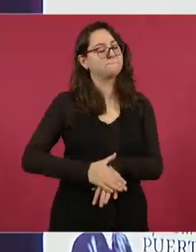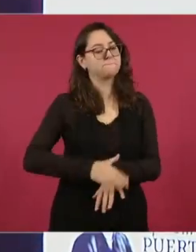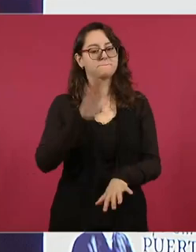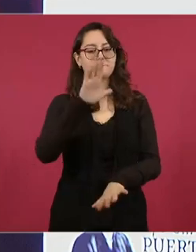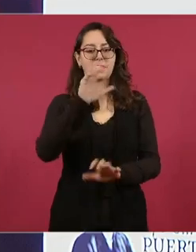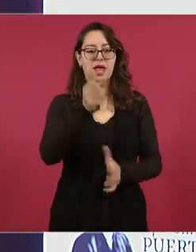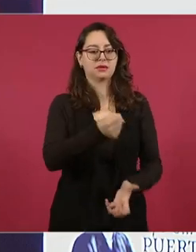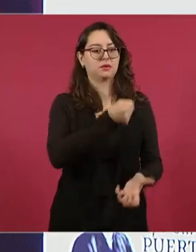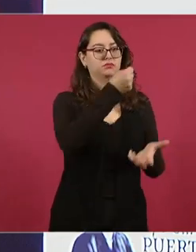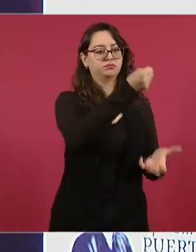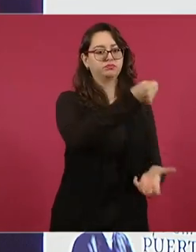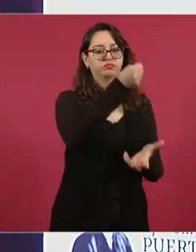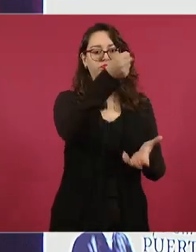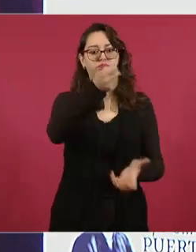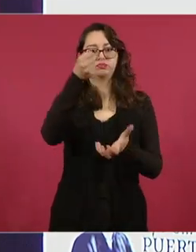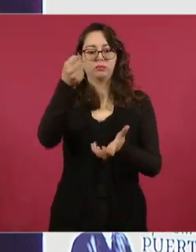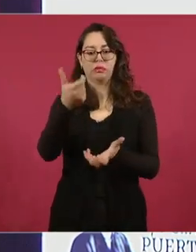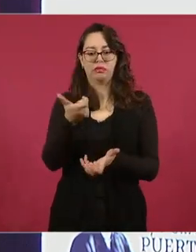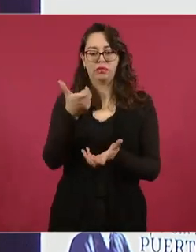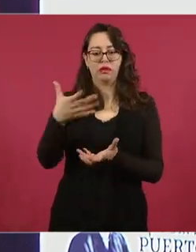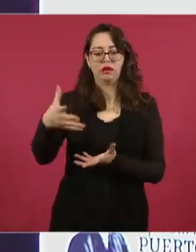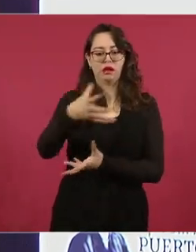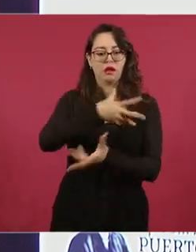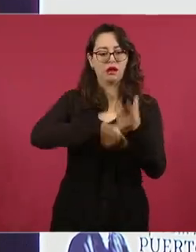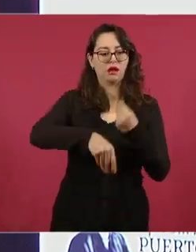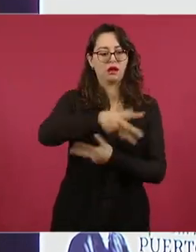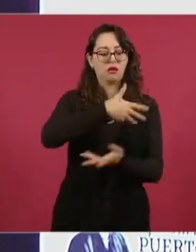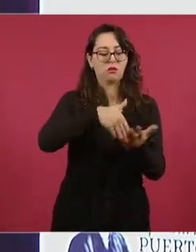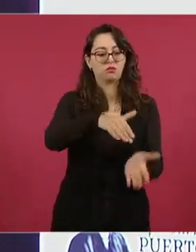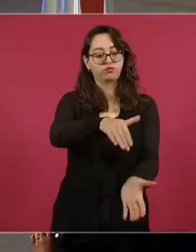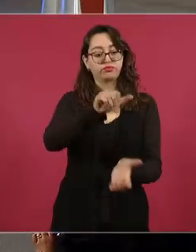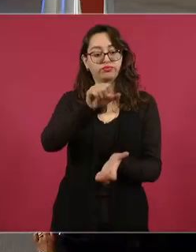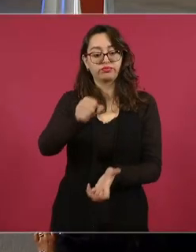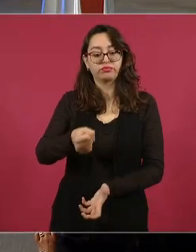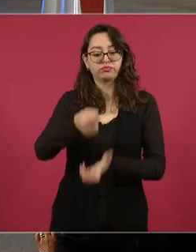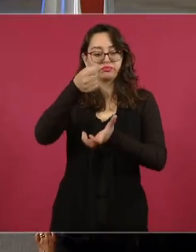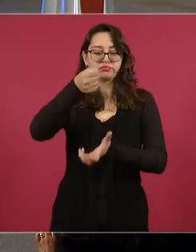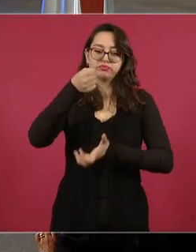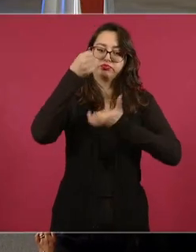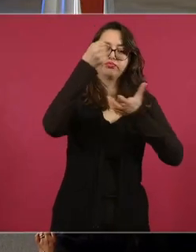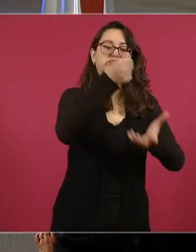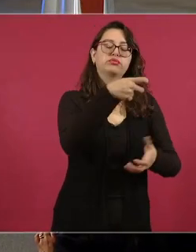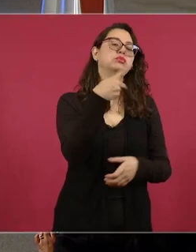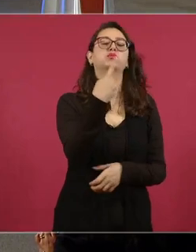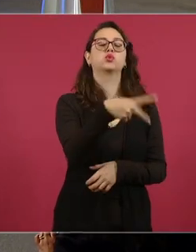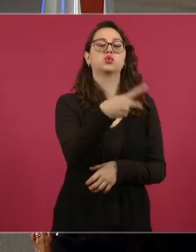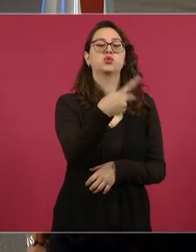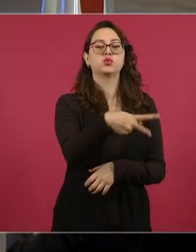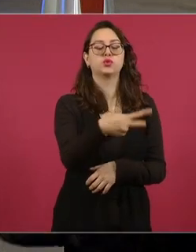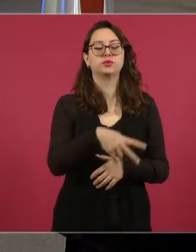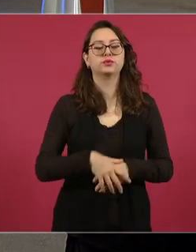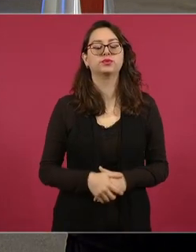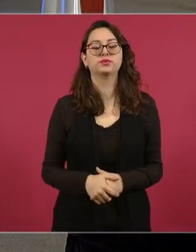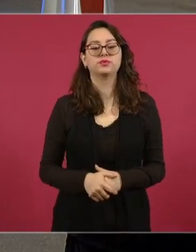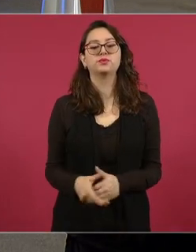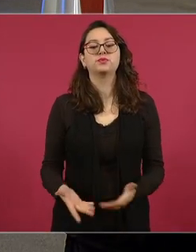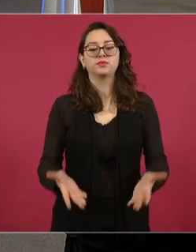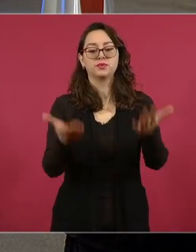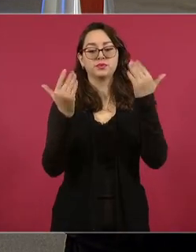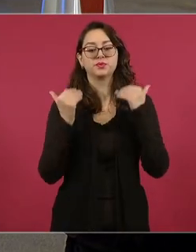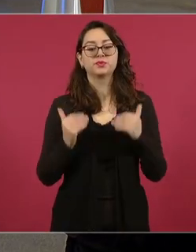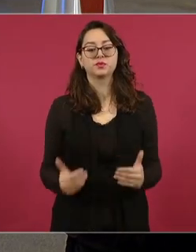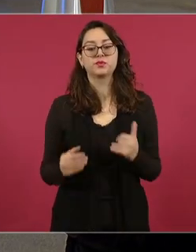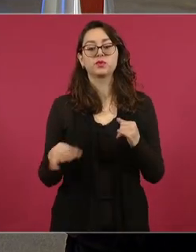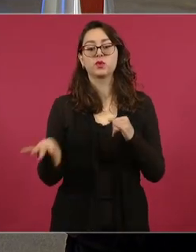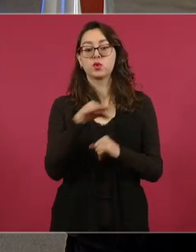ochocientos veintidós. Entre estos tres estados tienen más del cincuenta por ciento. Adelante. Solamente ya